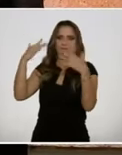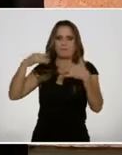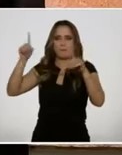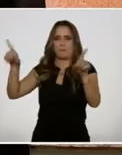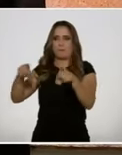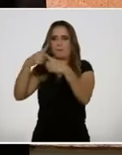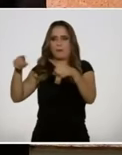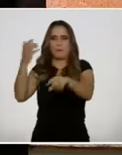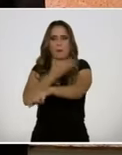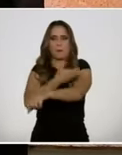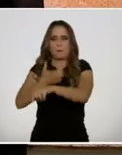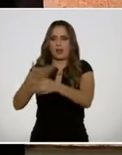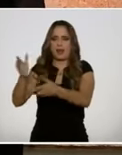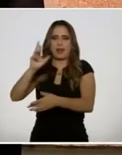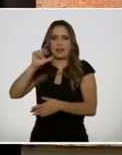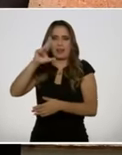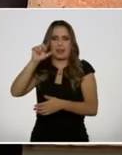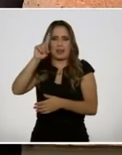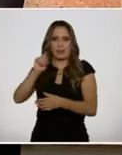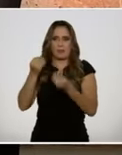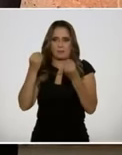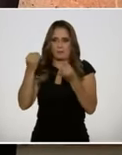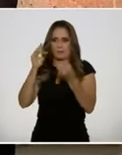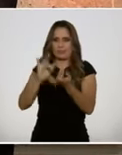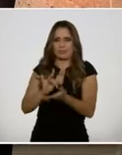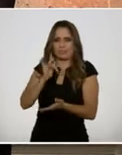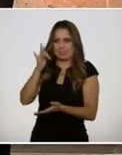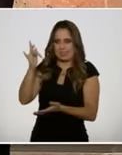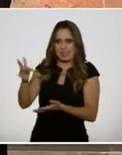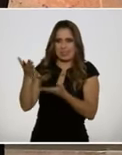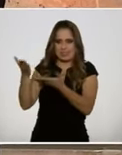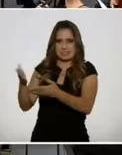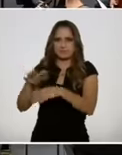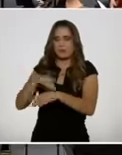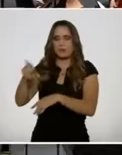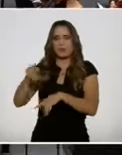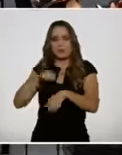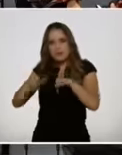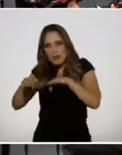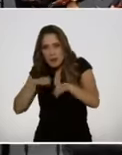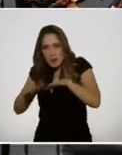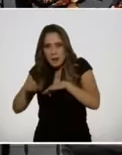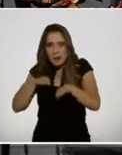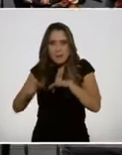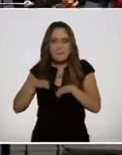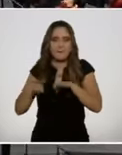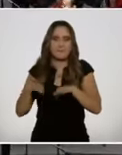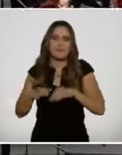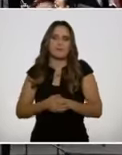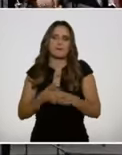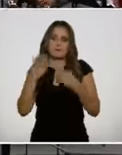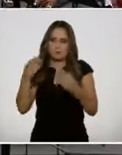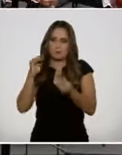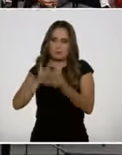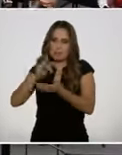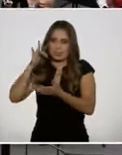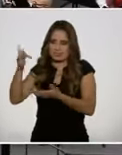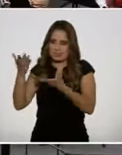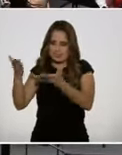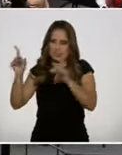precisamente, a nuestro compañero Ricardo. Muchas gracias por esta gran trabajo junto con la orquesta. Muchas